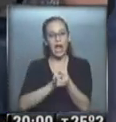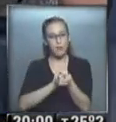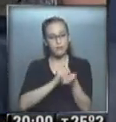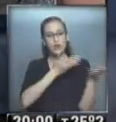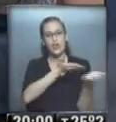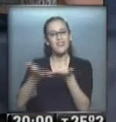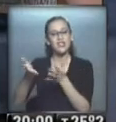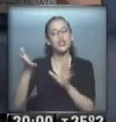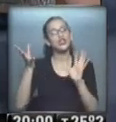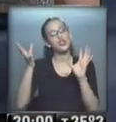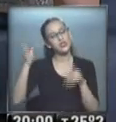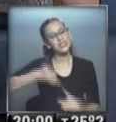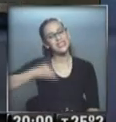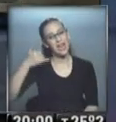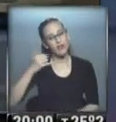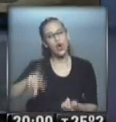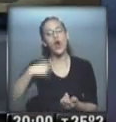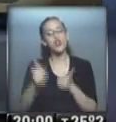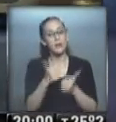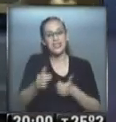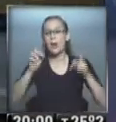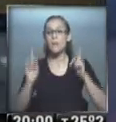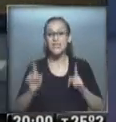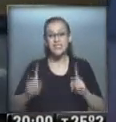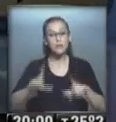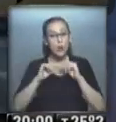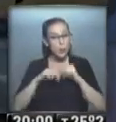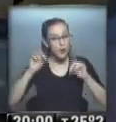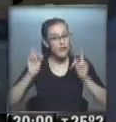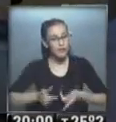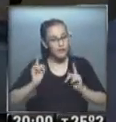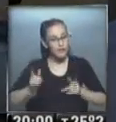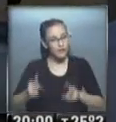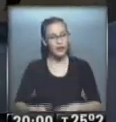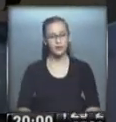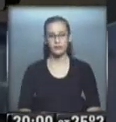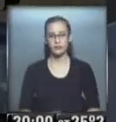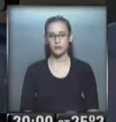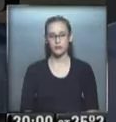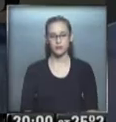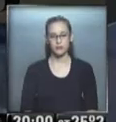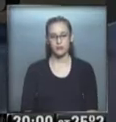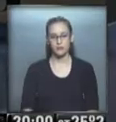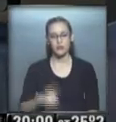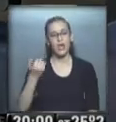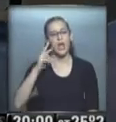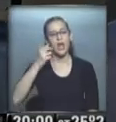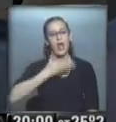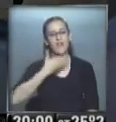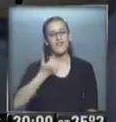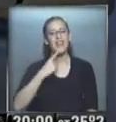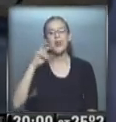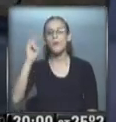servicio de telefonía celular, conservando el mismo número asignado. Afirman que Arafat murió